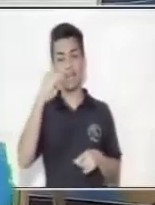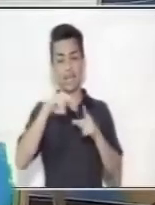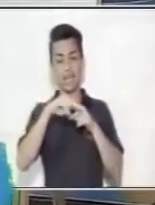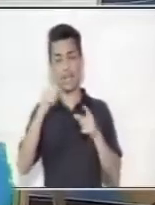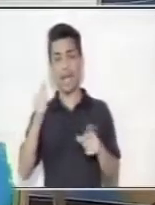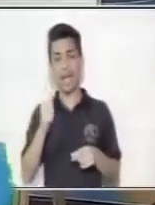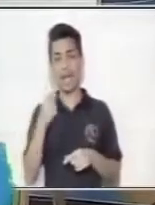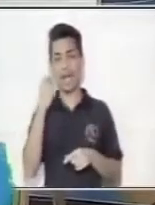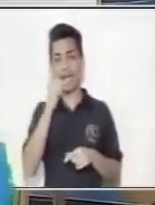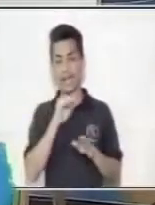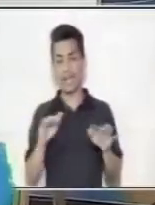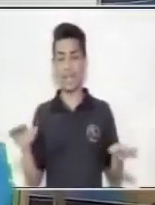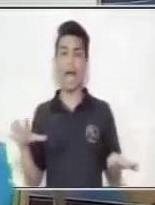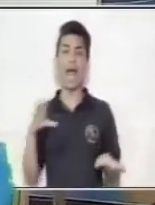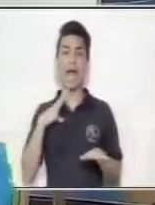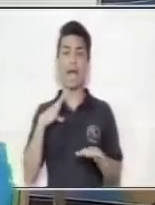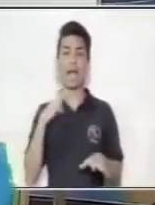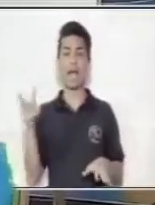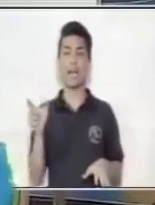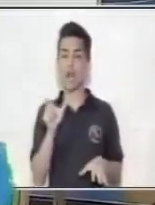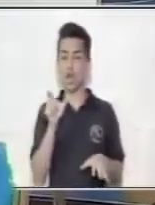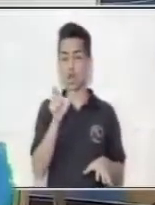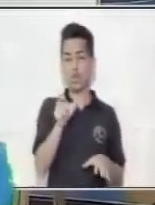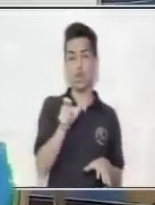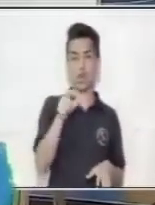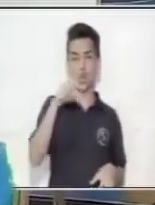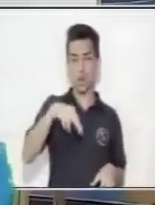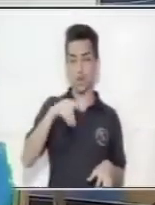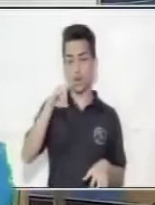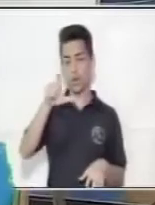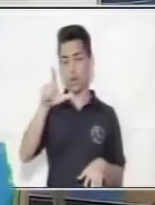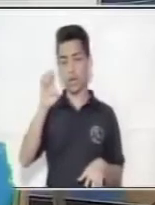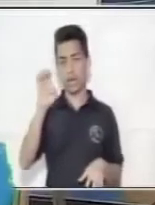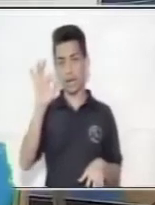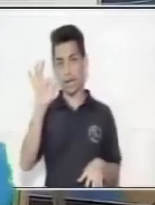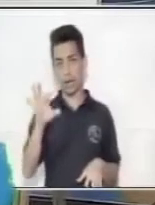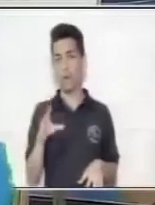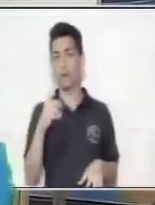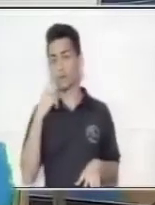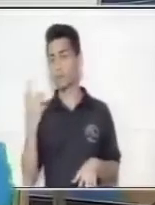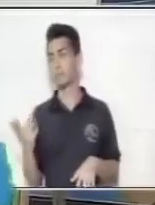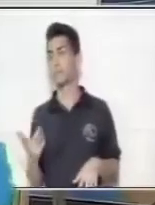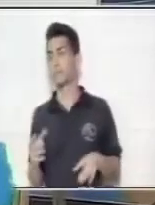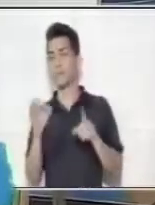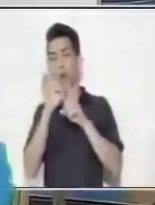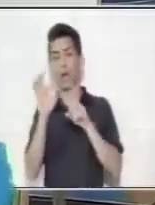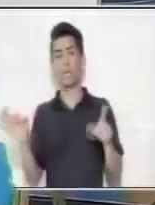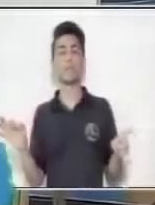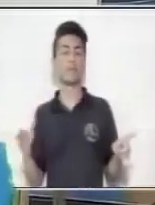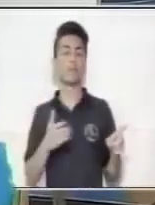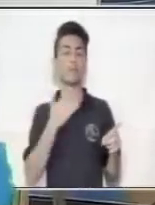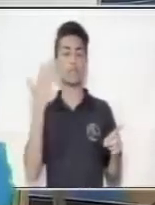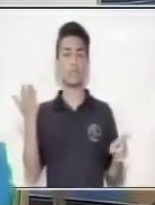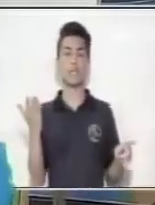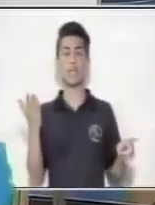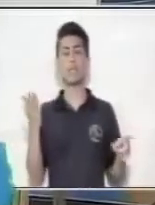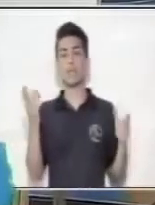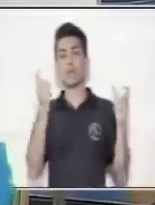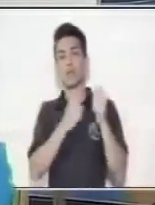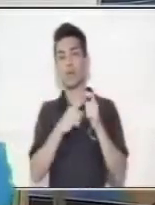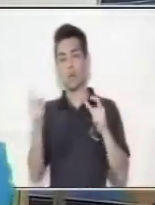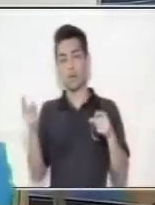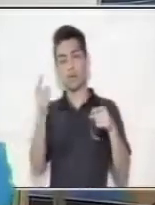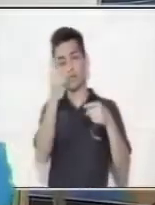eso podemos clasificar la segunda oración o el segundo ejemplo como una oración simple con